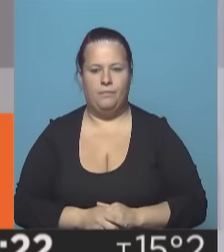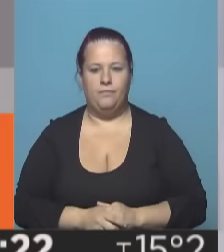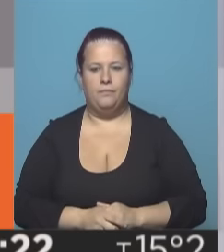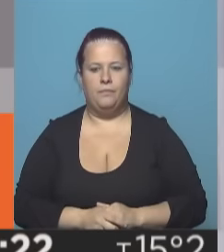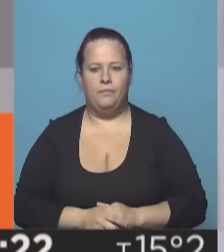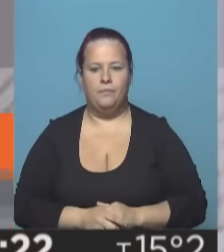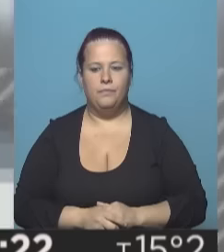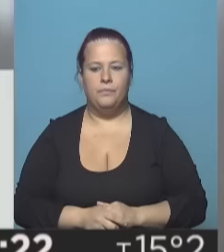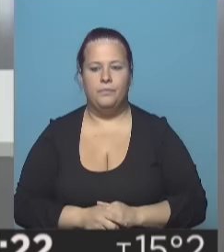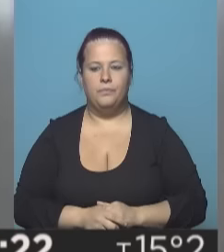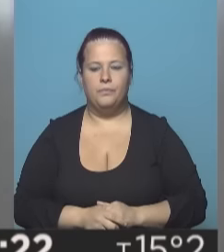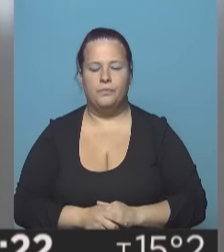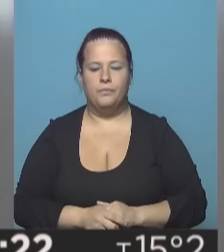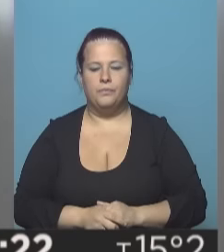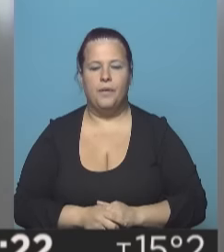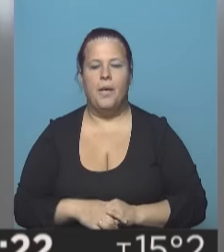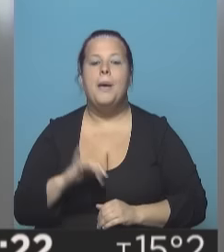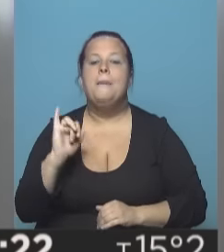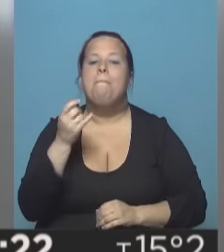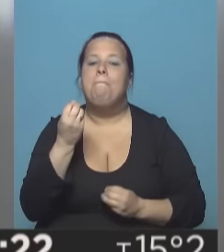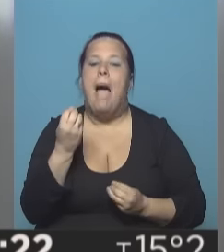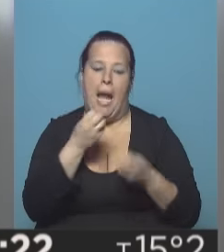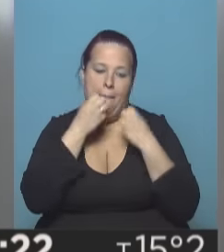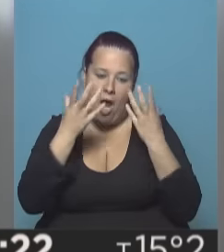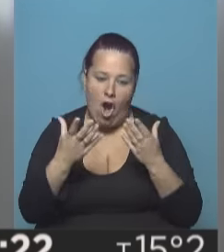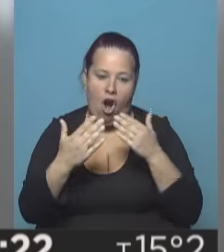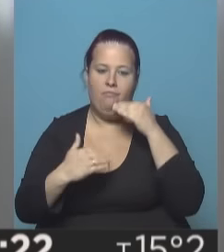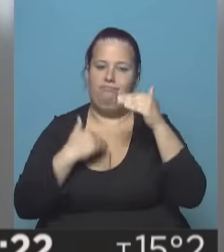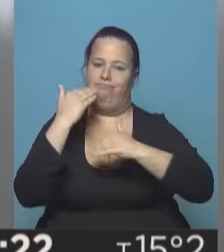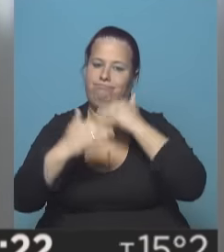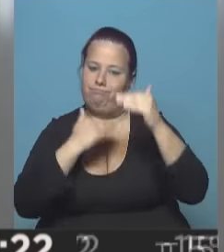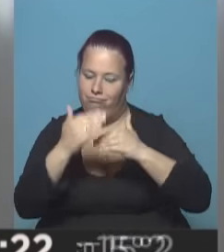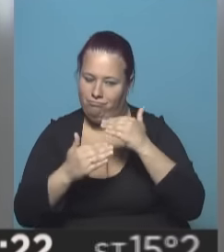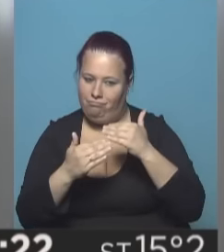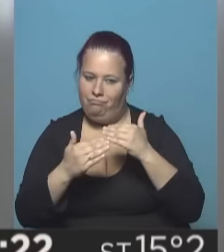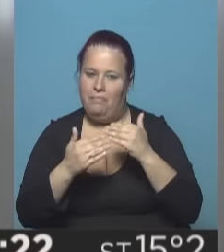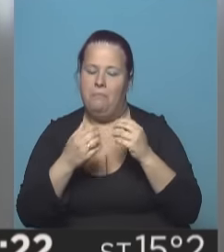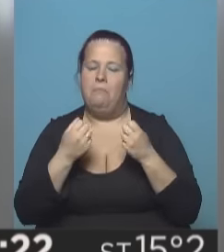Para mejorar, crecer, madurar.